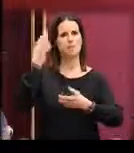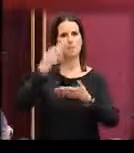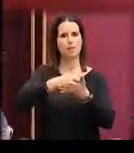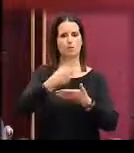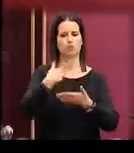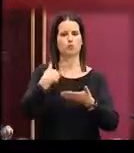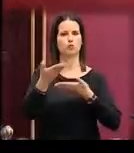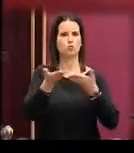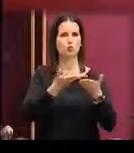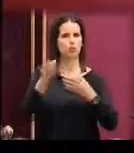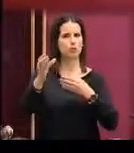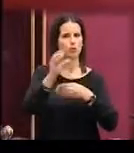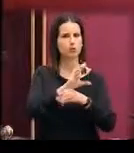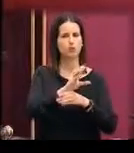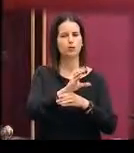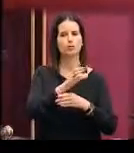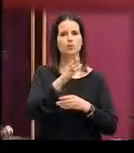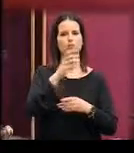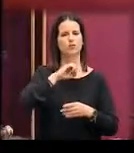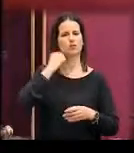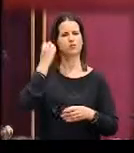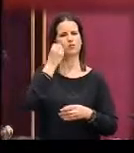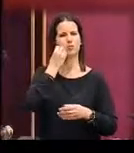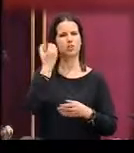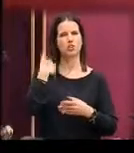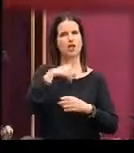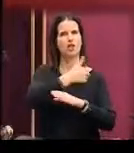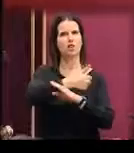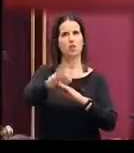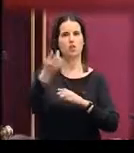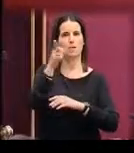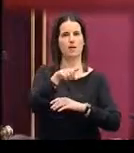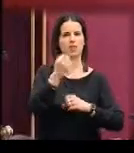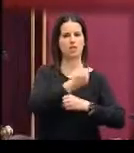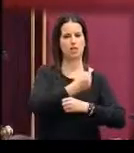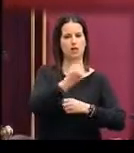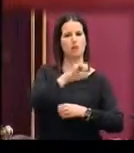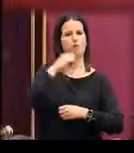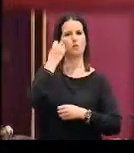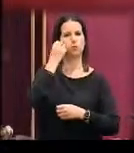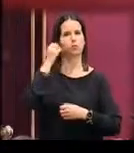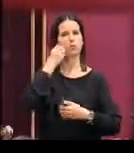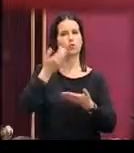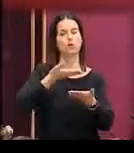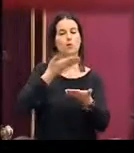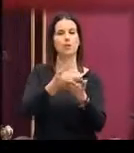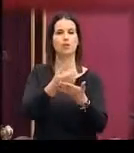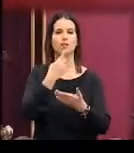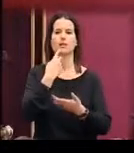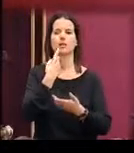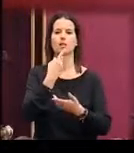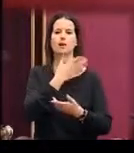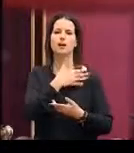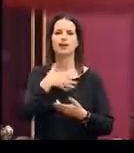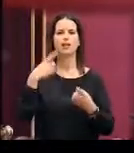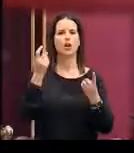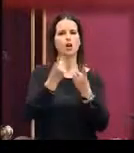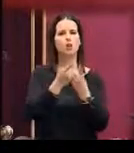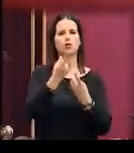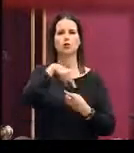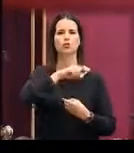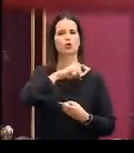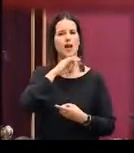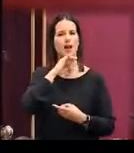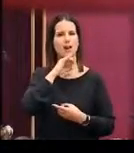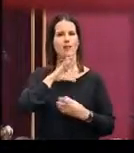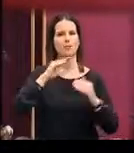subvención, una reivindicación que venía haciendo Ciudadanos desde el mes de diciembre. Y sí le quería decir, y ya con esto termino muy brevemente, que nos alegra